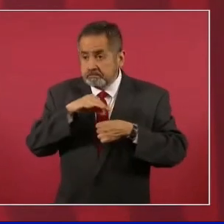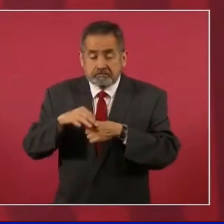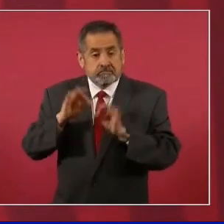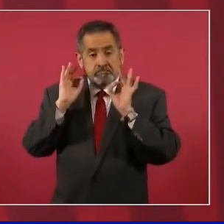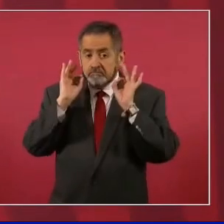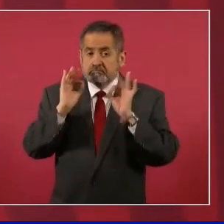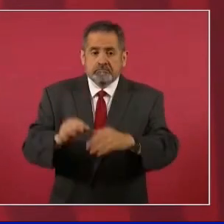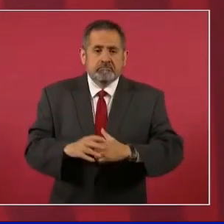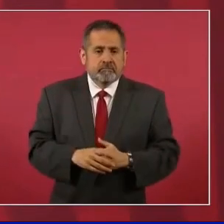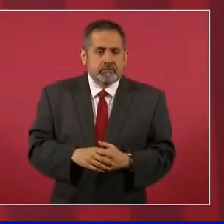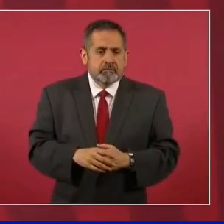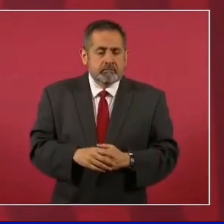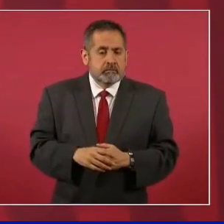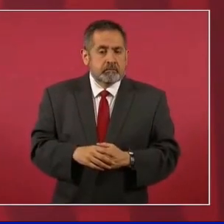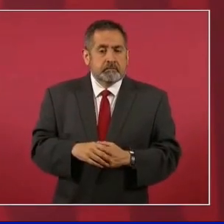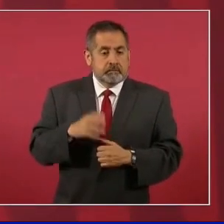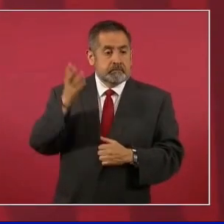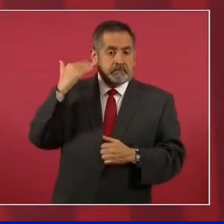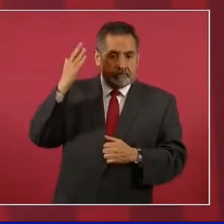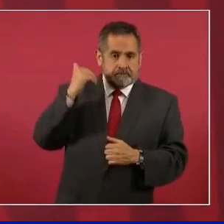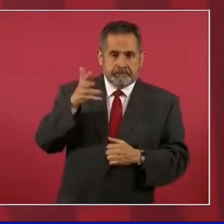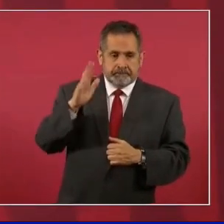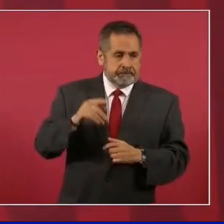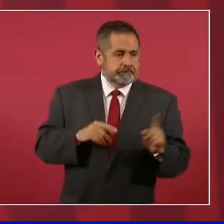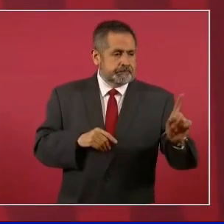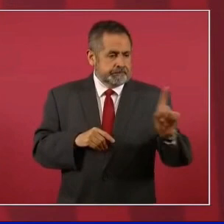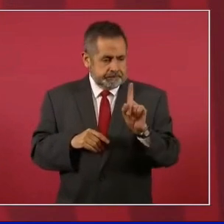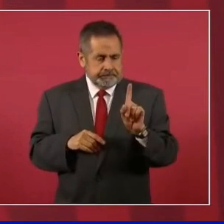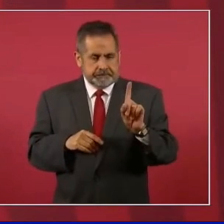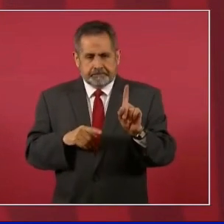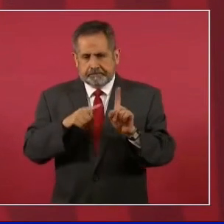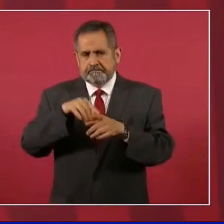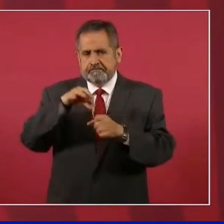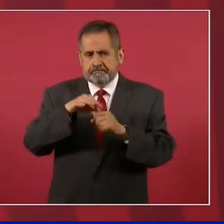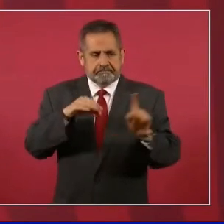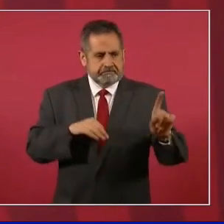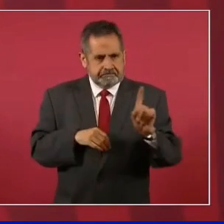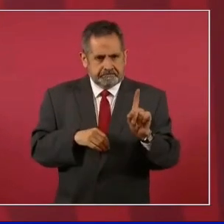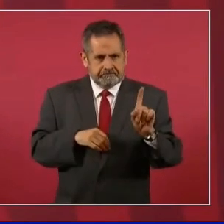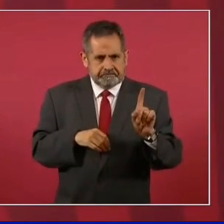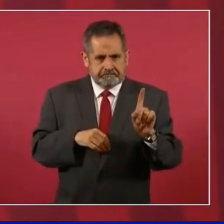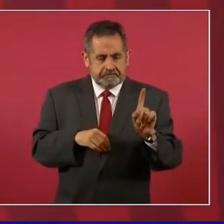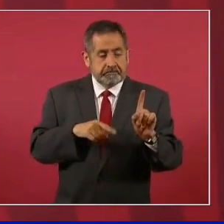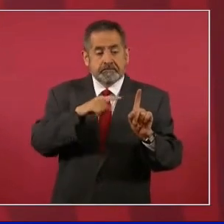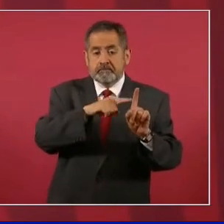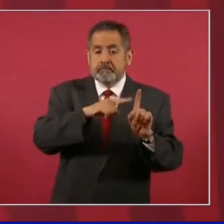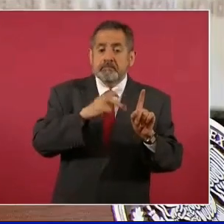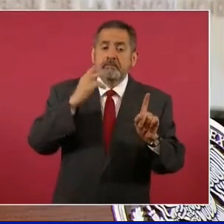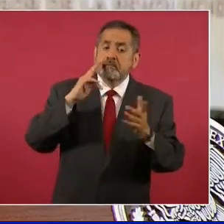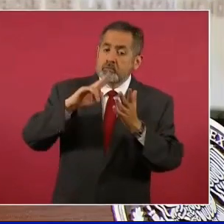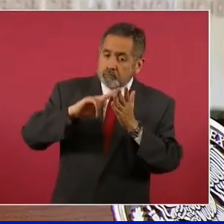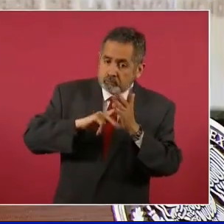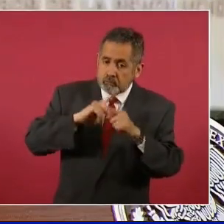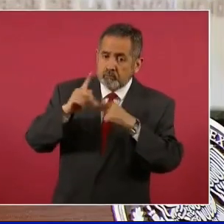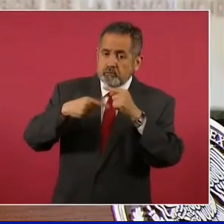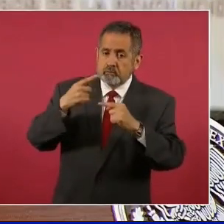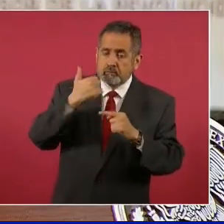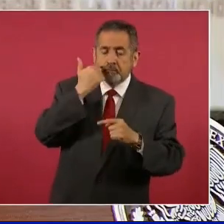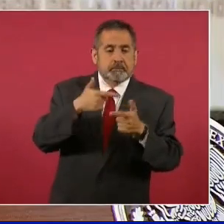Ya estaba electo uno de los candidatos y quería la reelección.